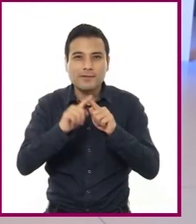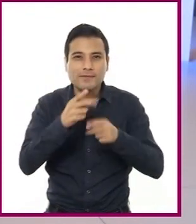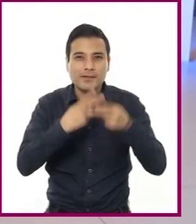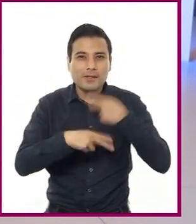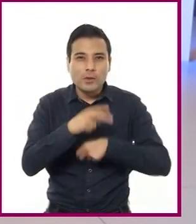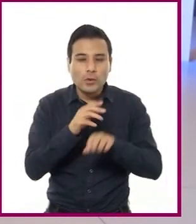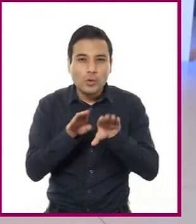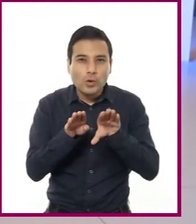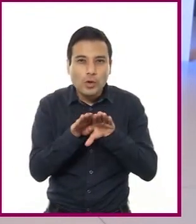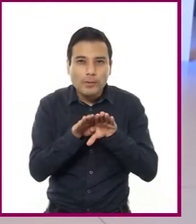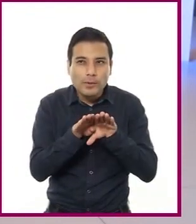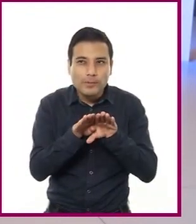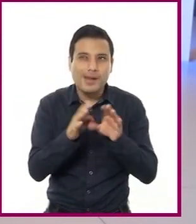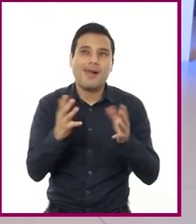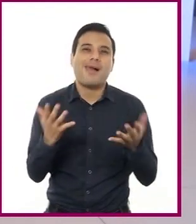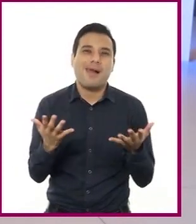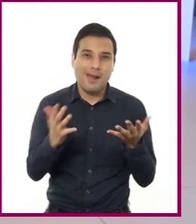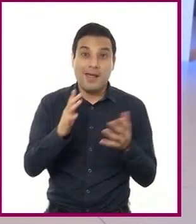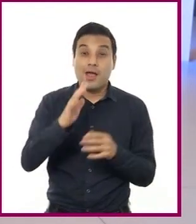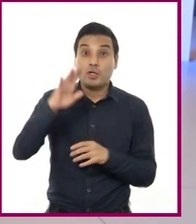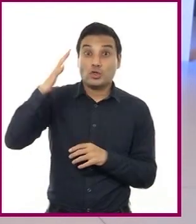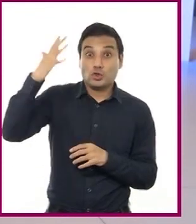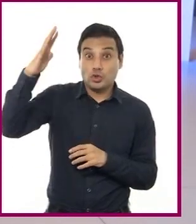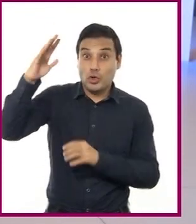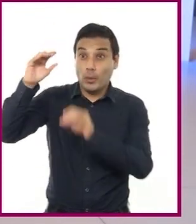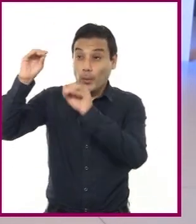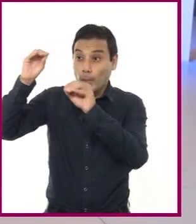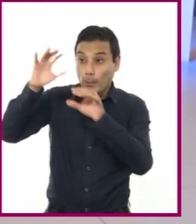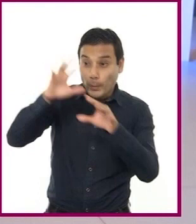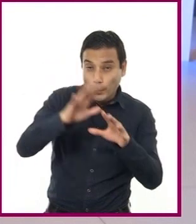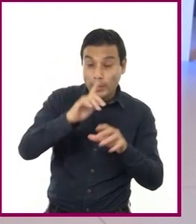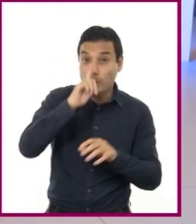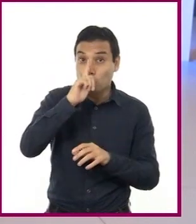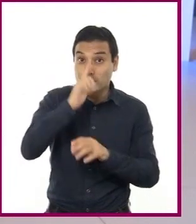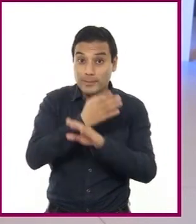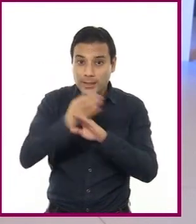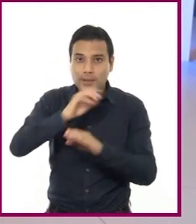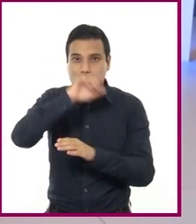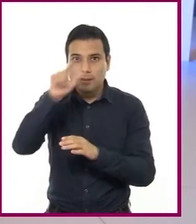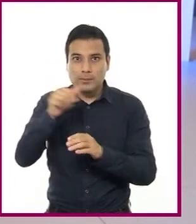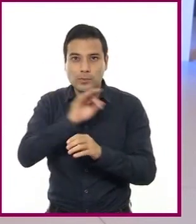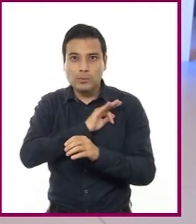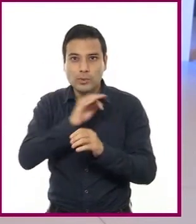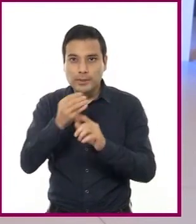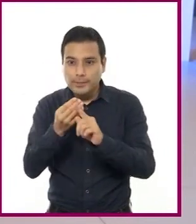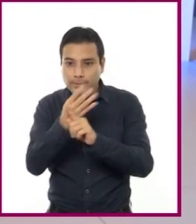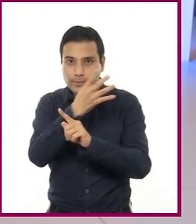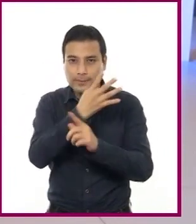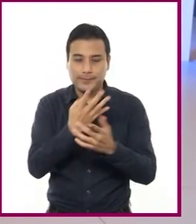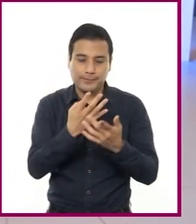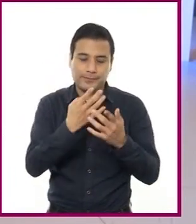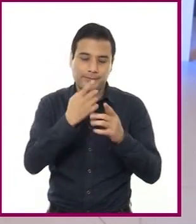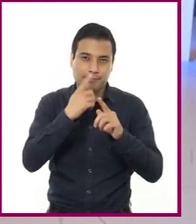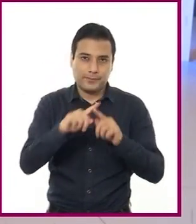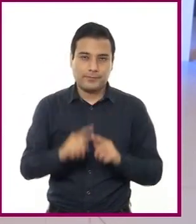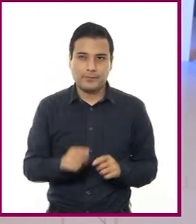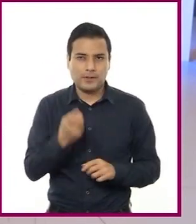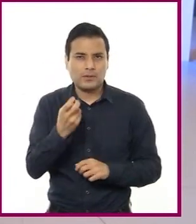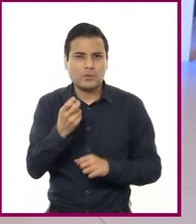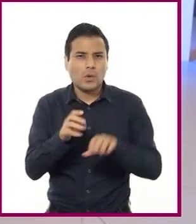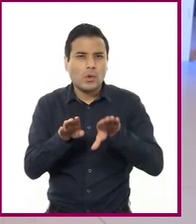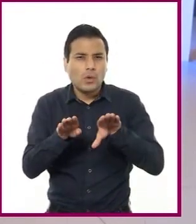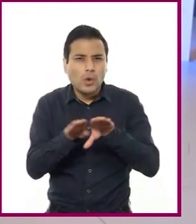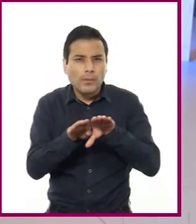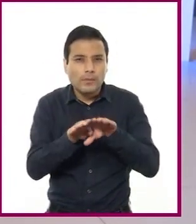blanca que proviene del sol. Pero siento que aún hay varias cosas por analizar. Sabemos que este efecto lo logran las gotas